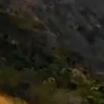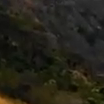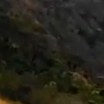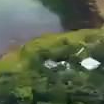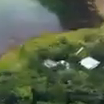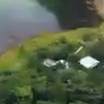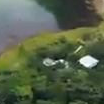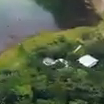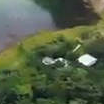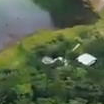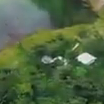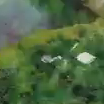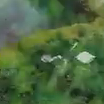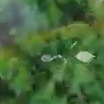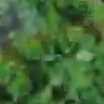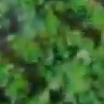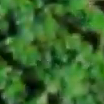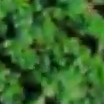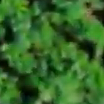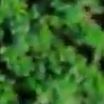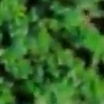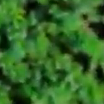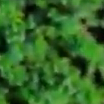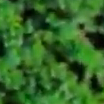Transmitió el Gobierno de El Salvador.